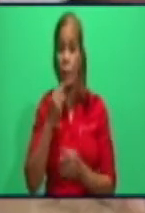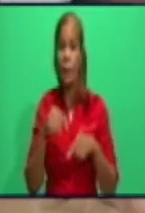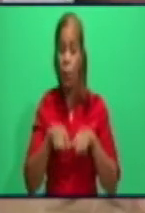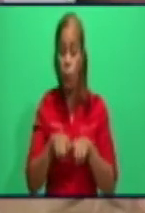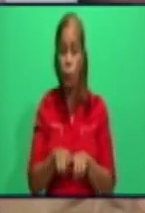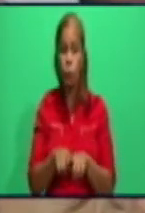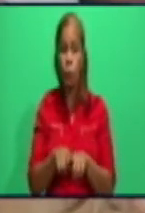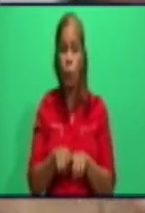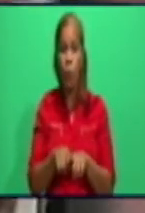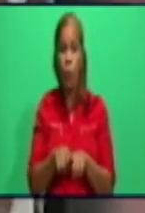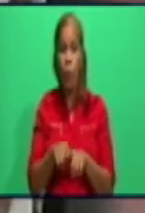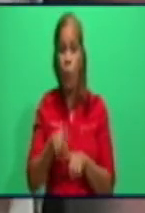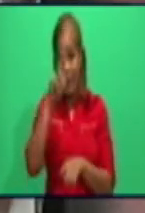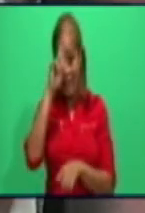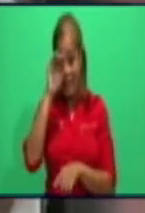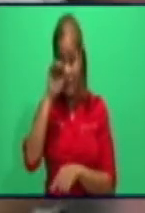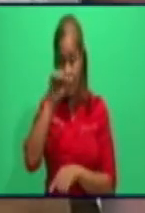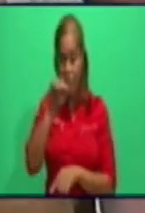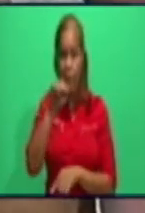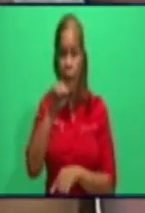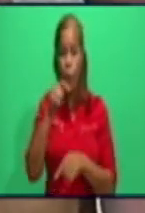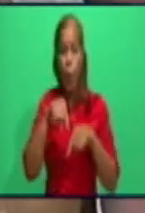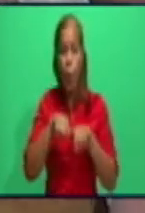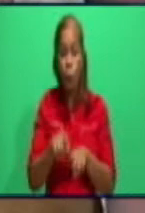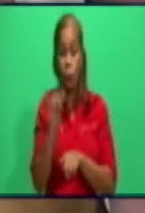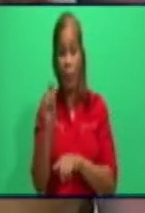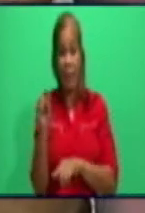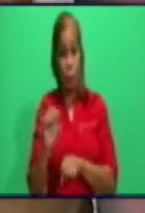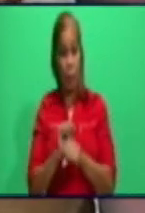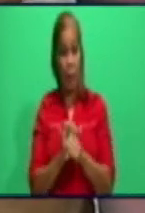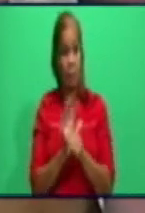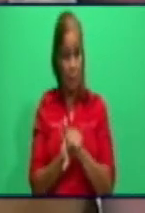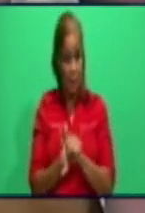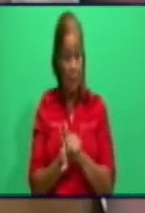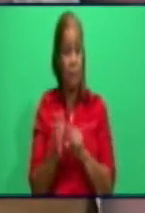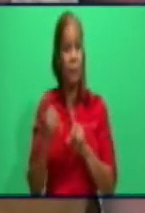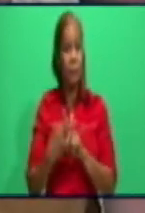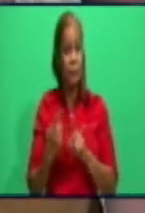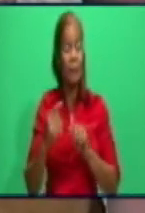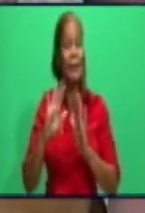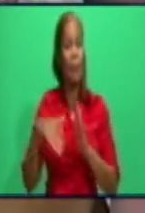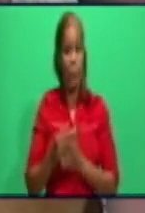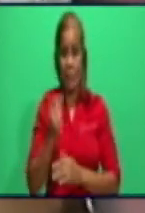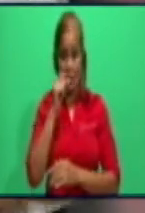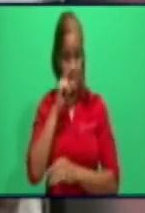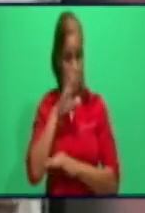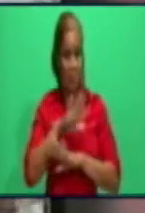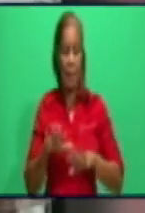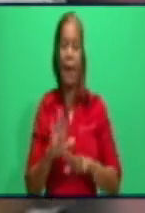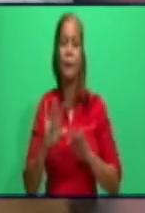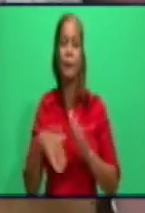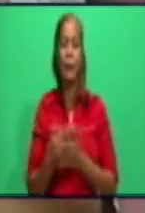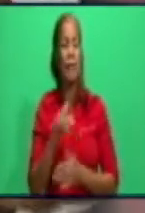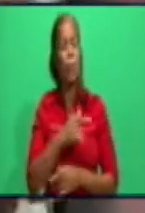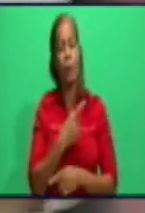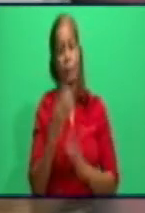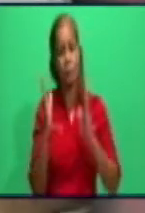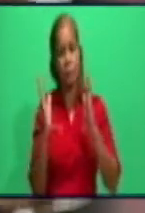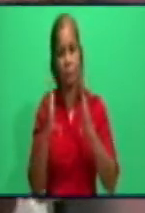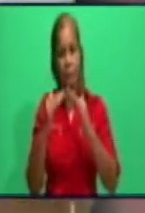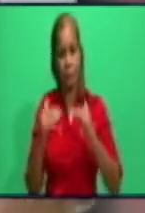ingresa con el paciente y se va con el paciente. Allí dentro de la institución se han creado un mecanismo para que compren la